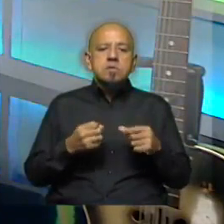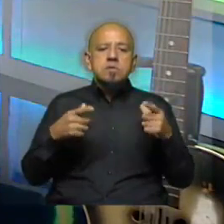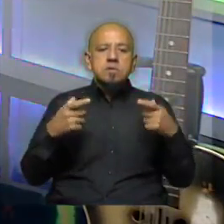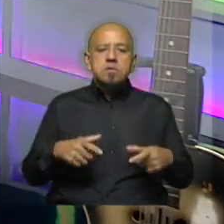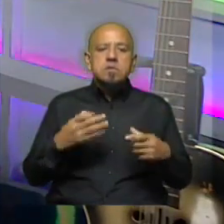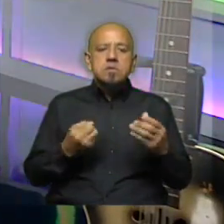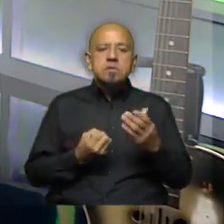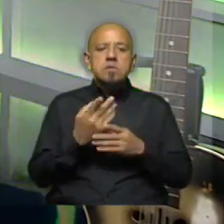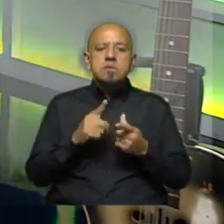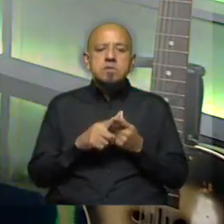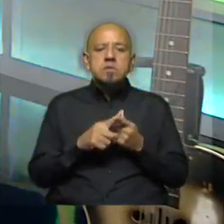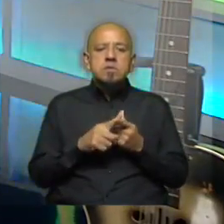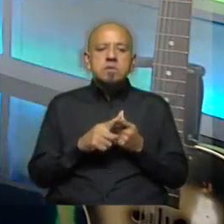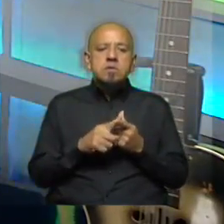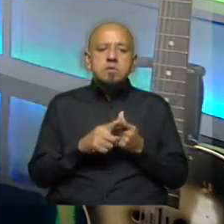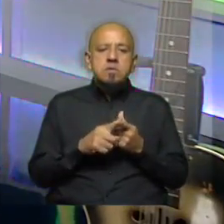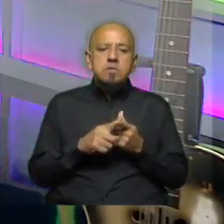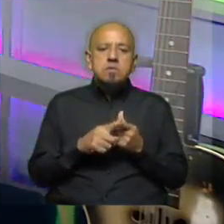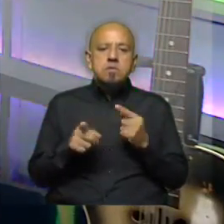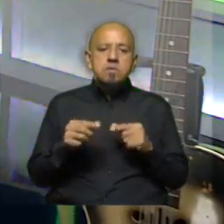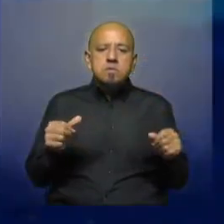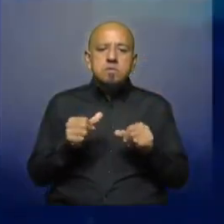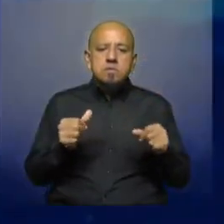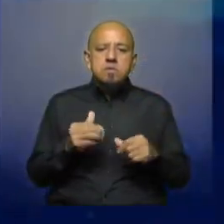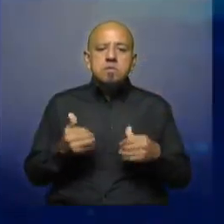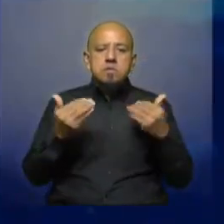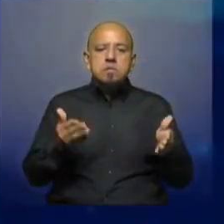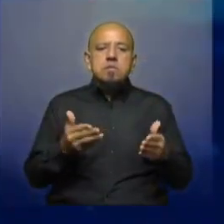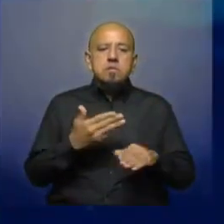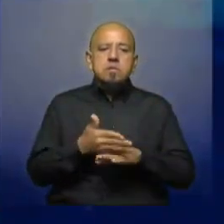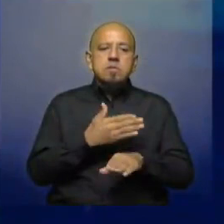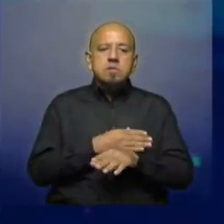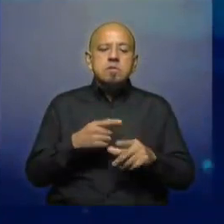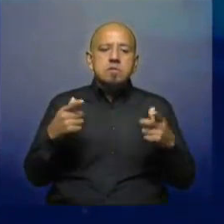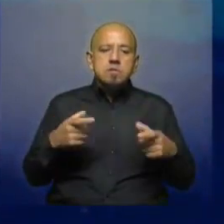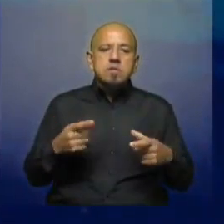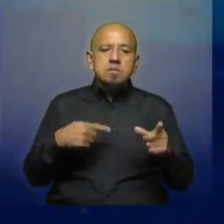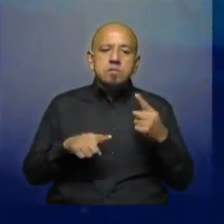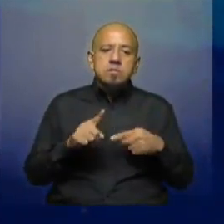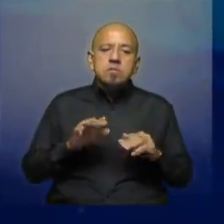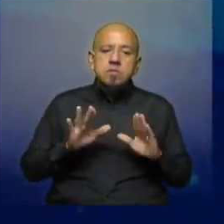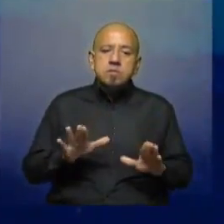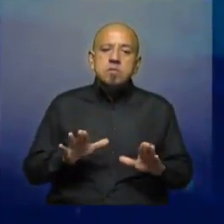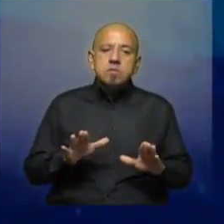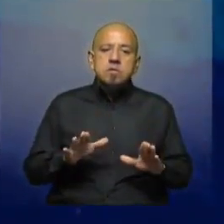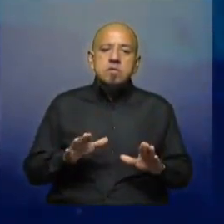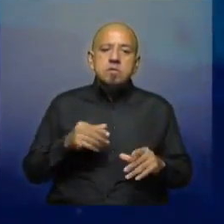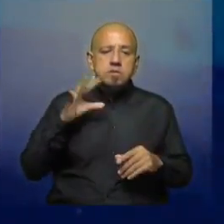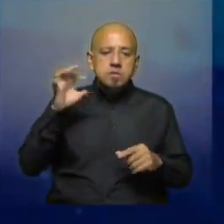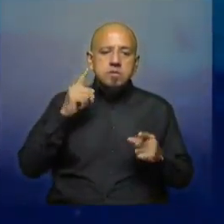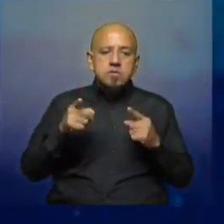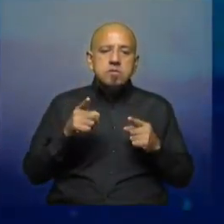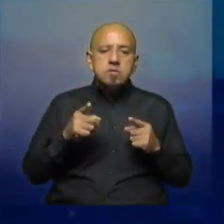nos gusta mucho hacer un adelanto del disco antes de que el disco salga. Preferimos que la gente lo tenga un poquito escuchado y